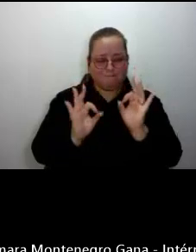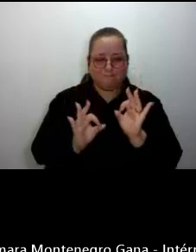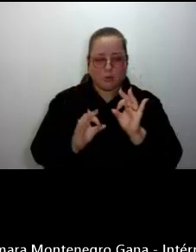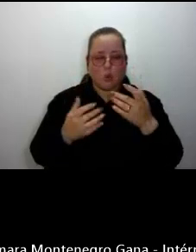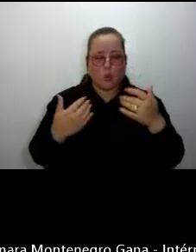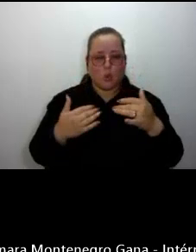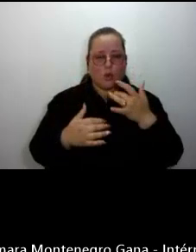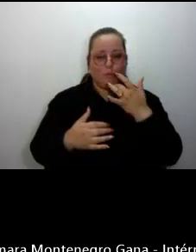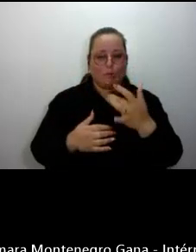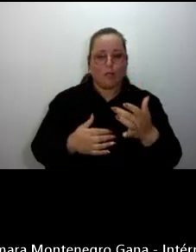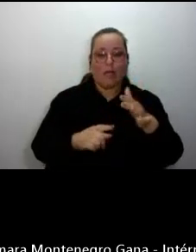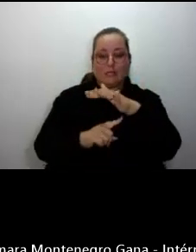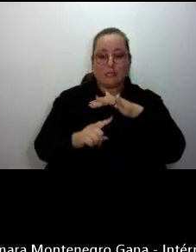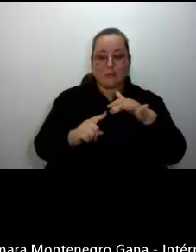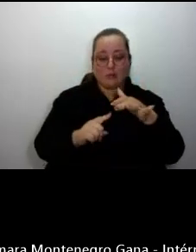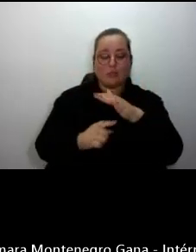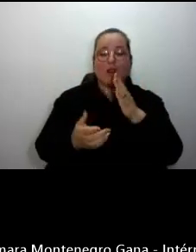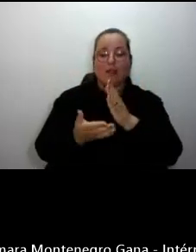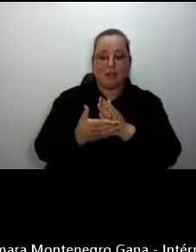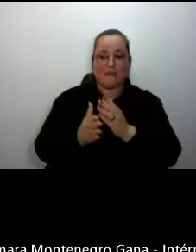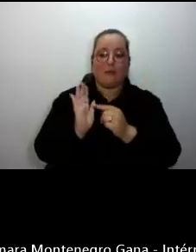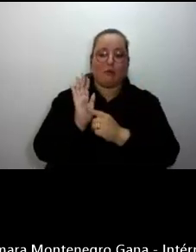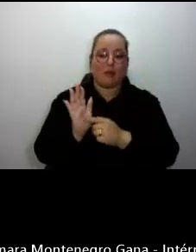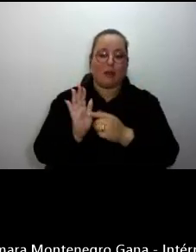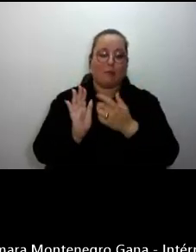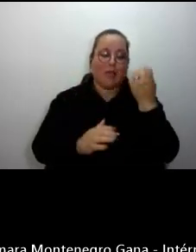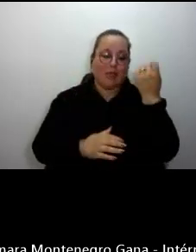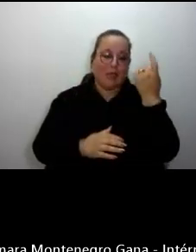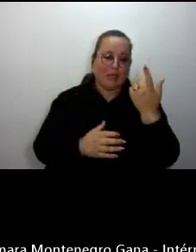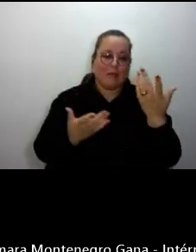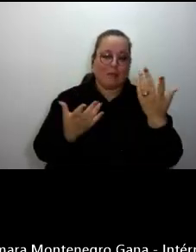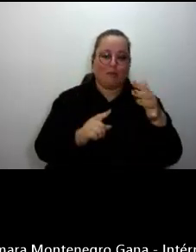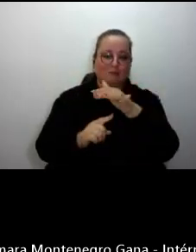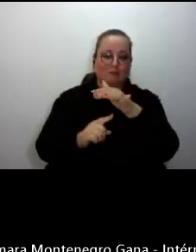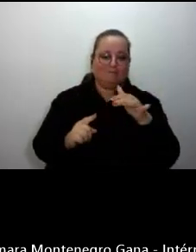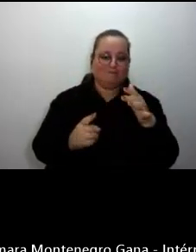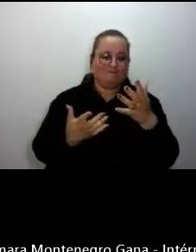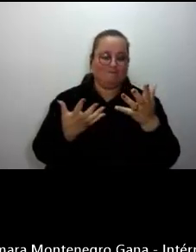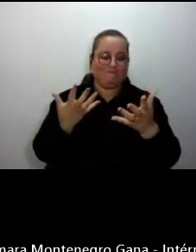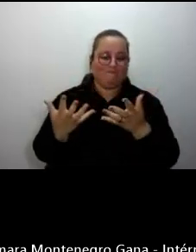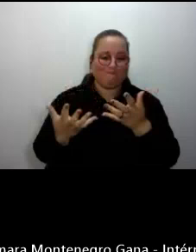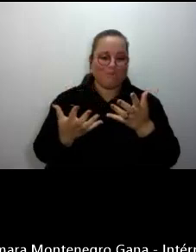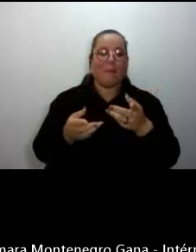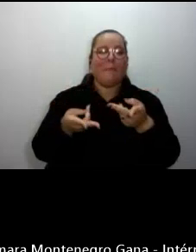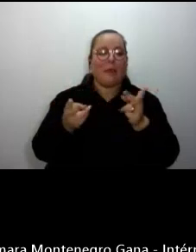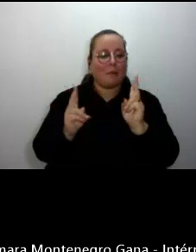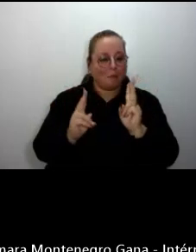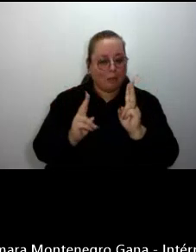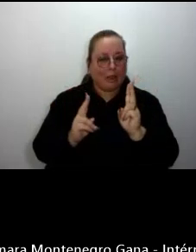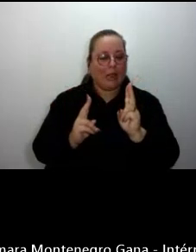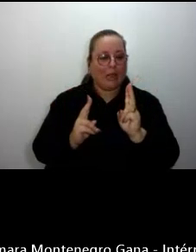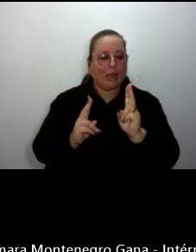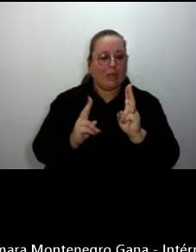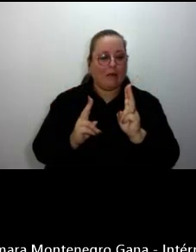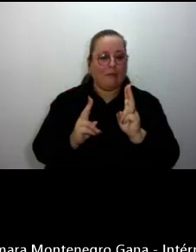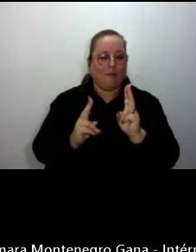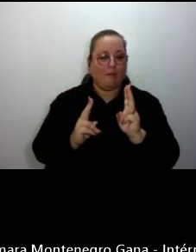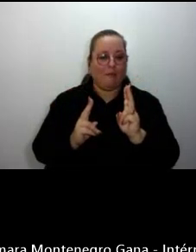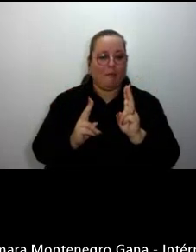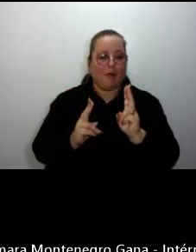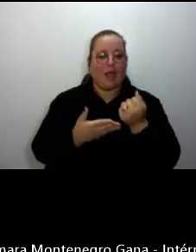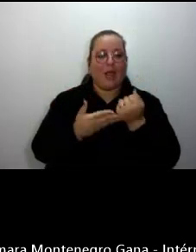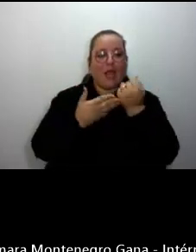ante este tipo de situaciones, entendiendo que finalmente el contexto va a permitir contribuir